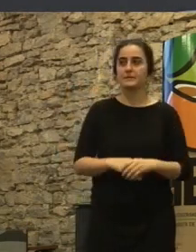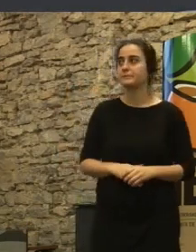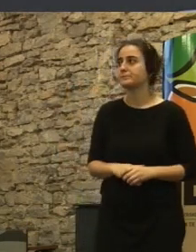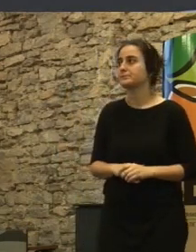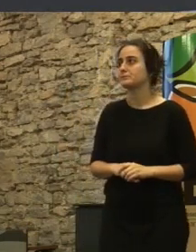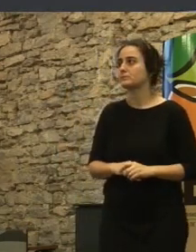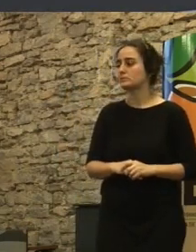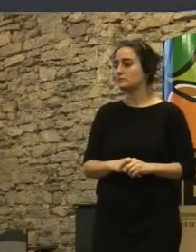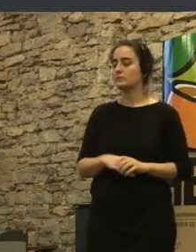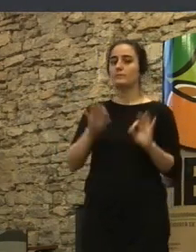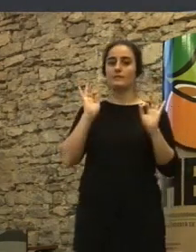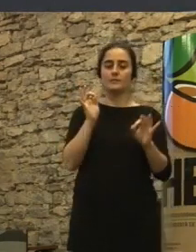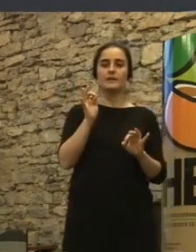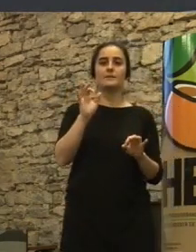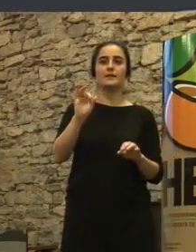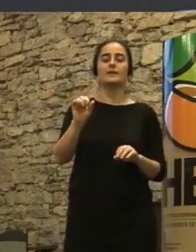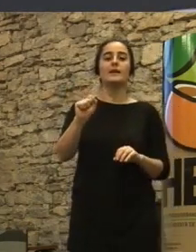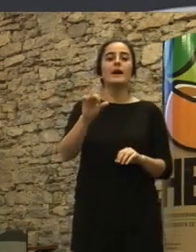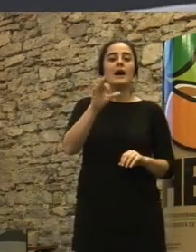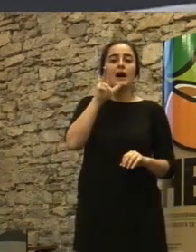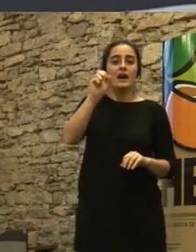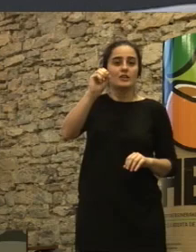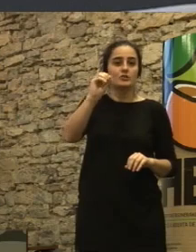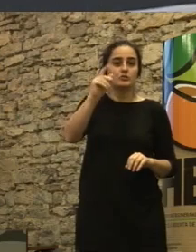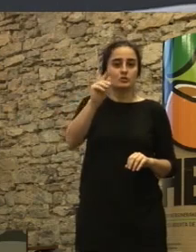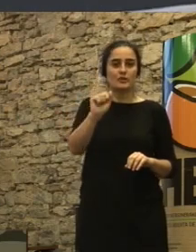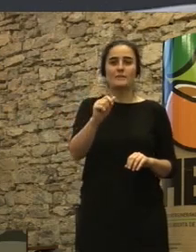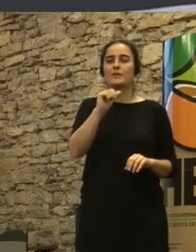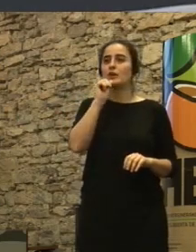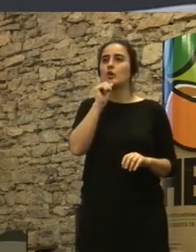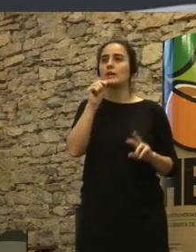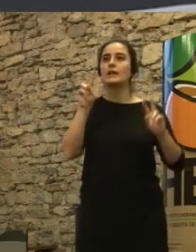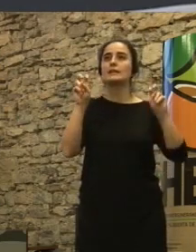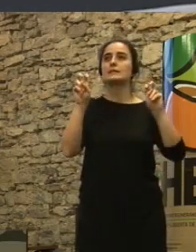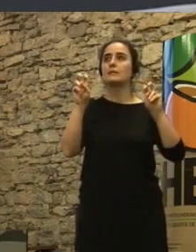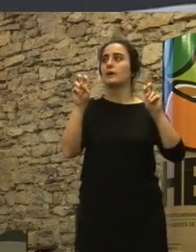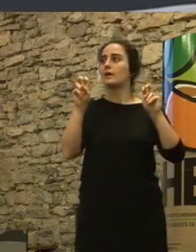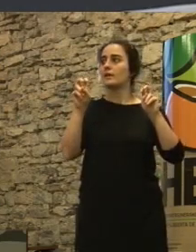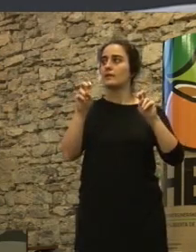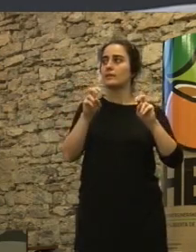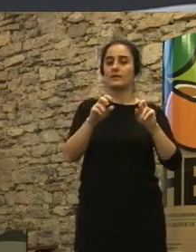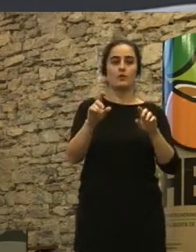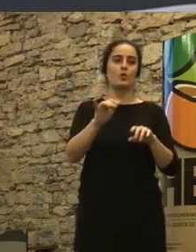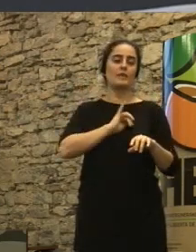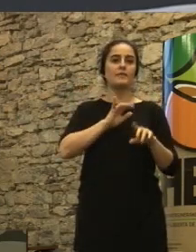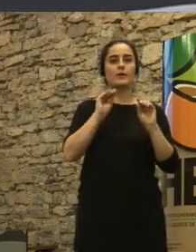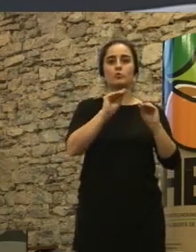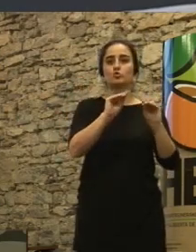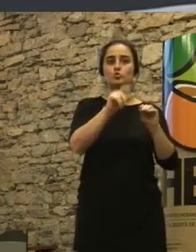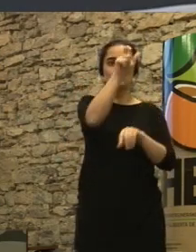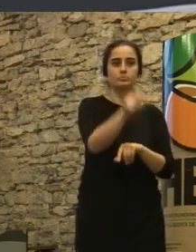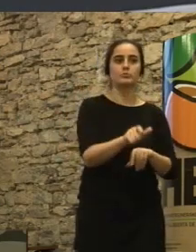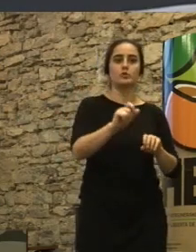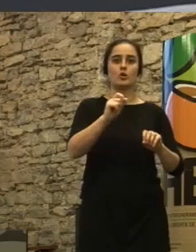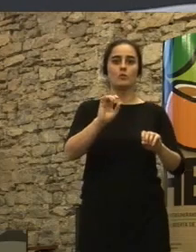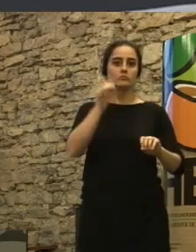a pesar de que Ashoka no quiere perder la, digamos, la identidad de el innovador o la innovadora, porque es su naturaleza,